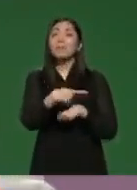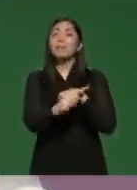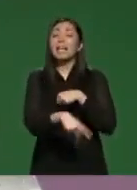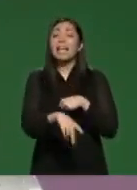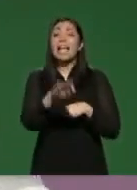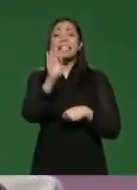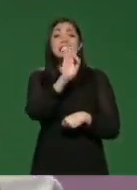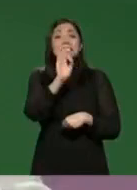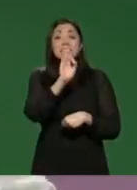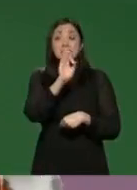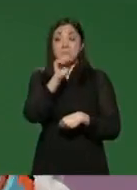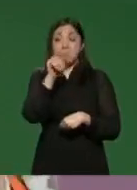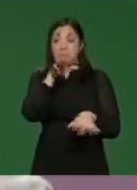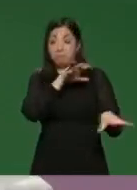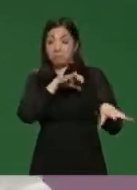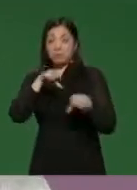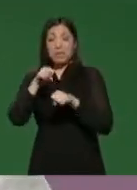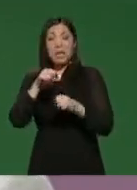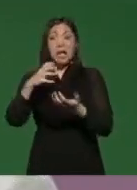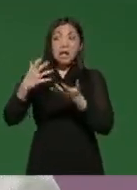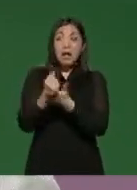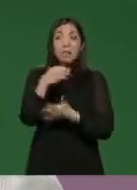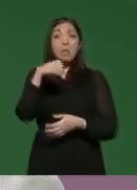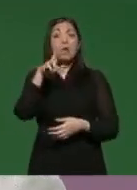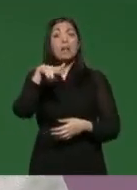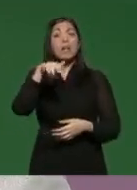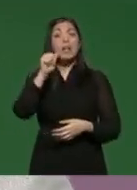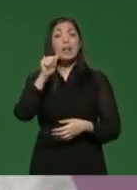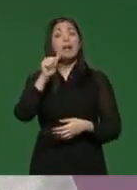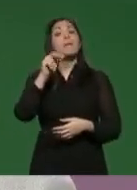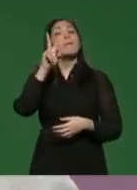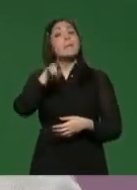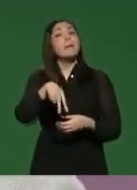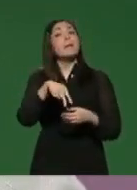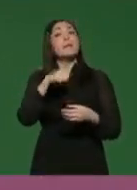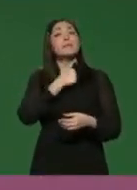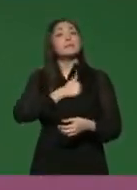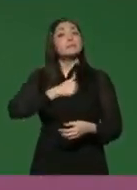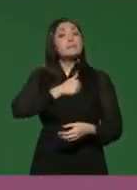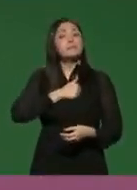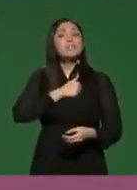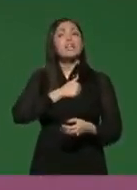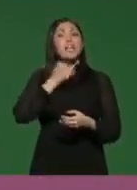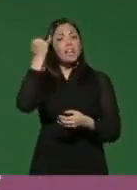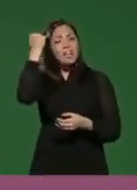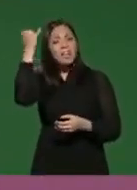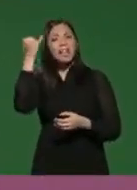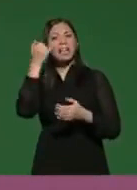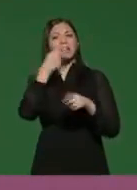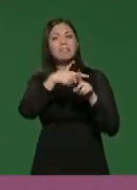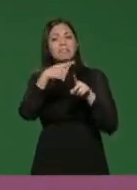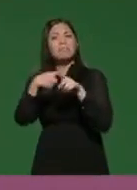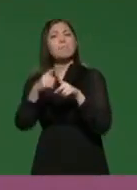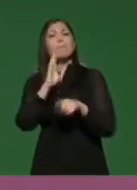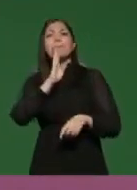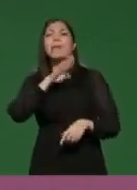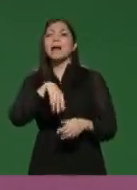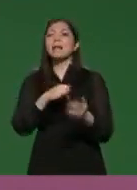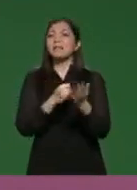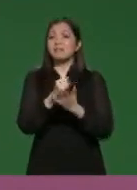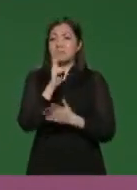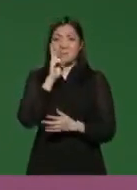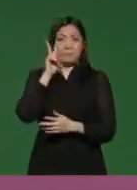representa ocurrencias y malas decisiones. Los invito a que vean lo que sucede en los lugares donde Morena gobierna, Nayarit,